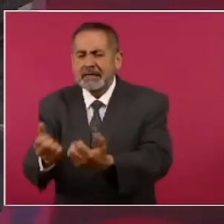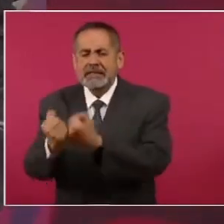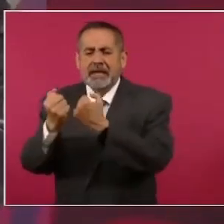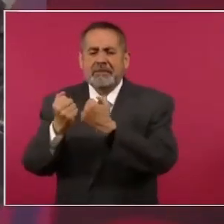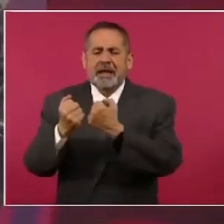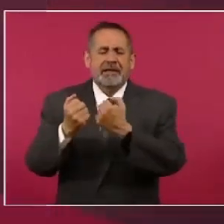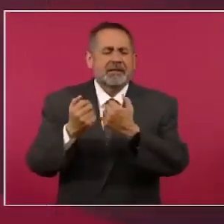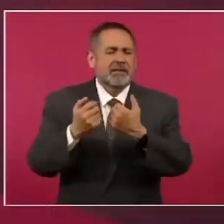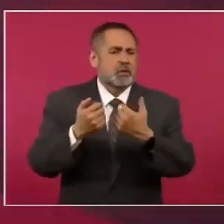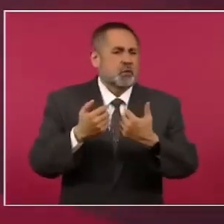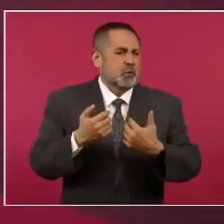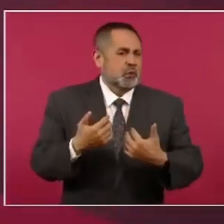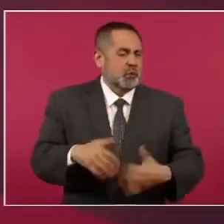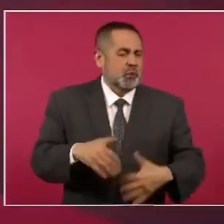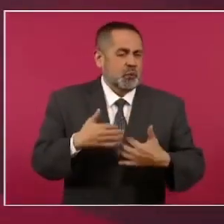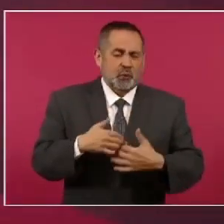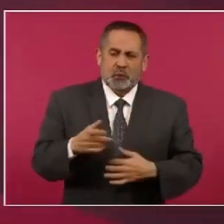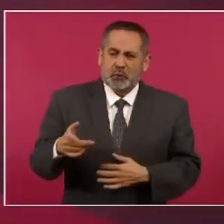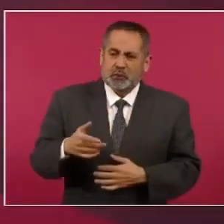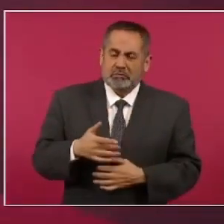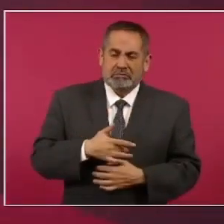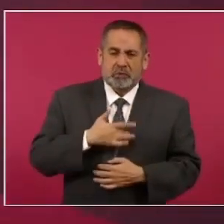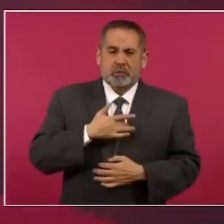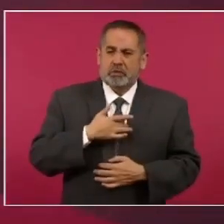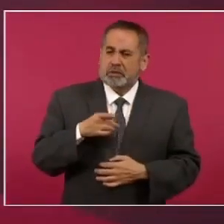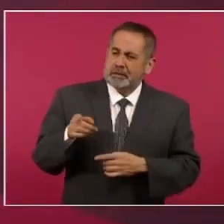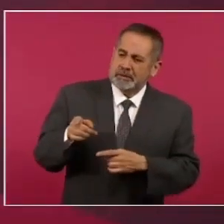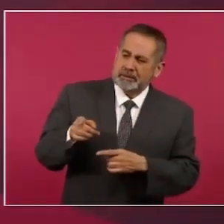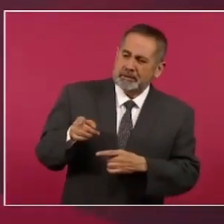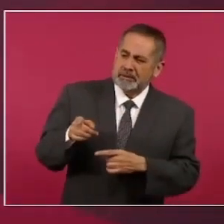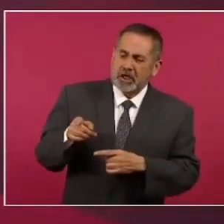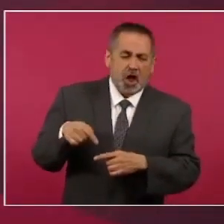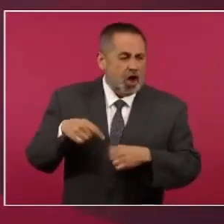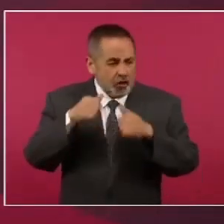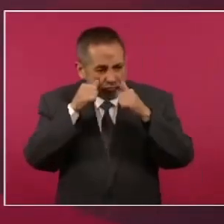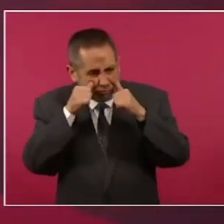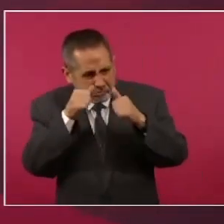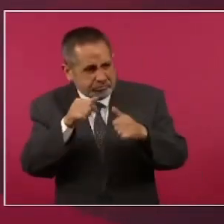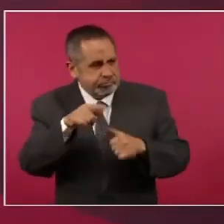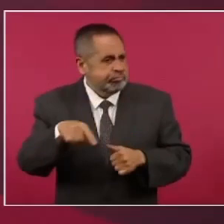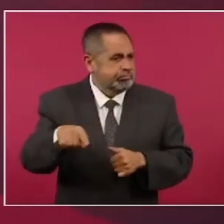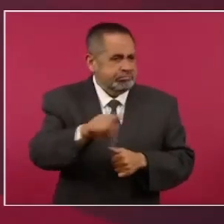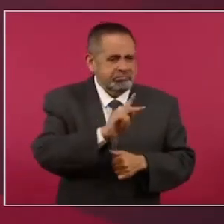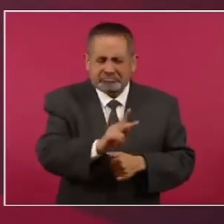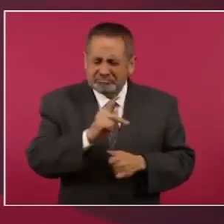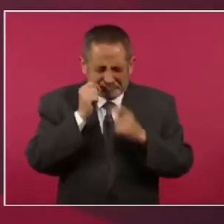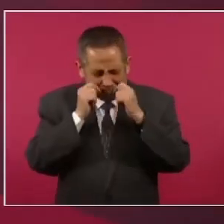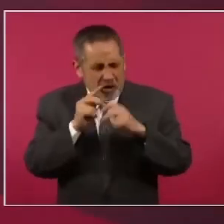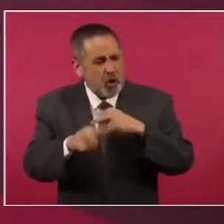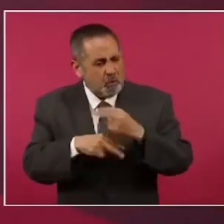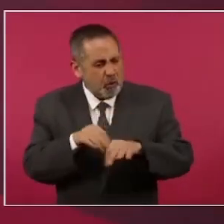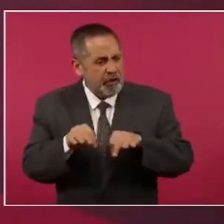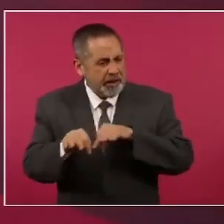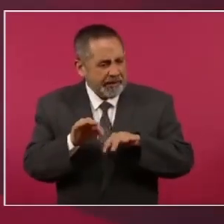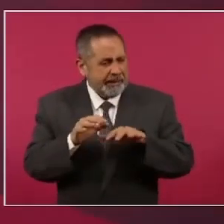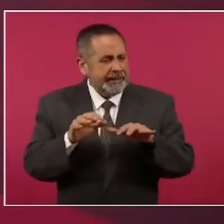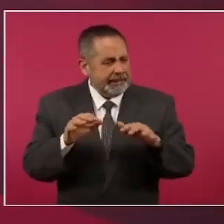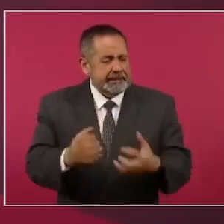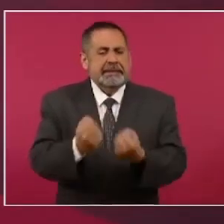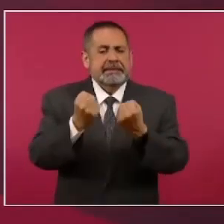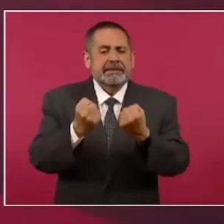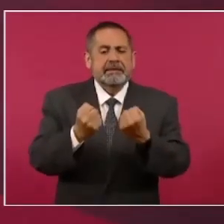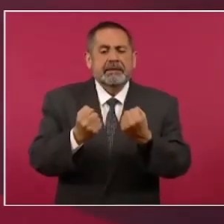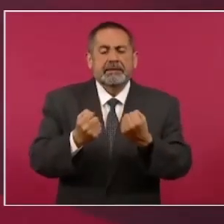de otros, de los demás, de los semejantes, de nuestros